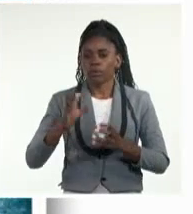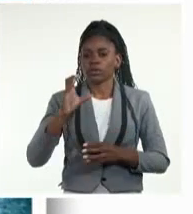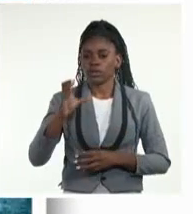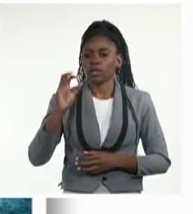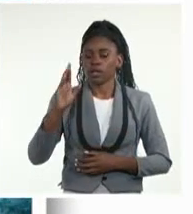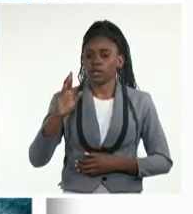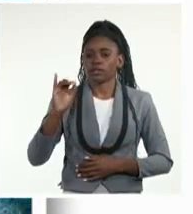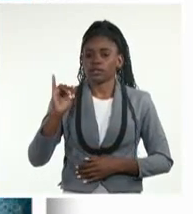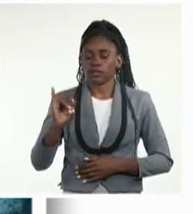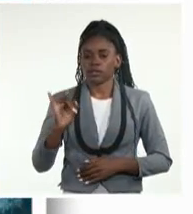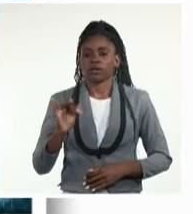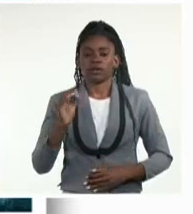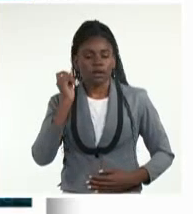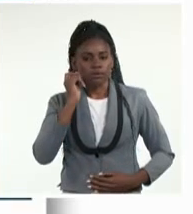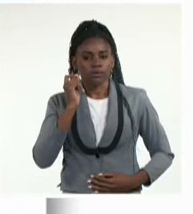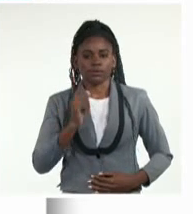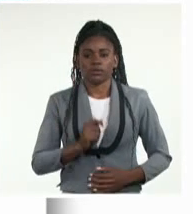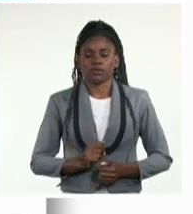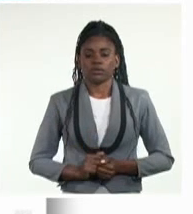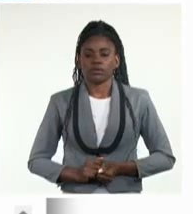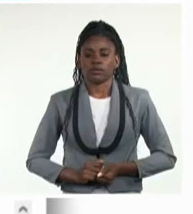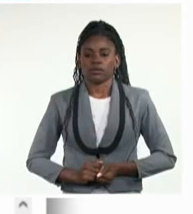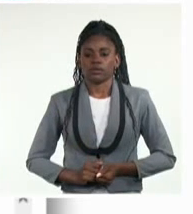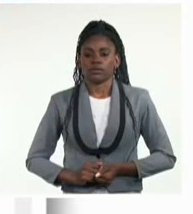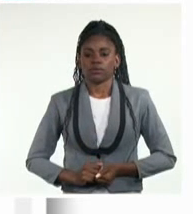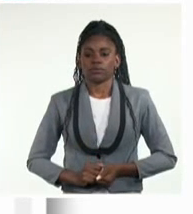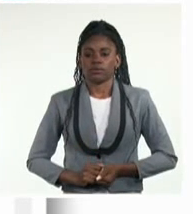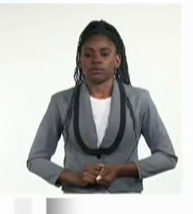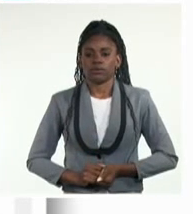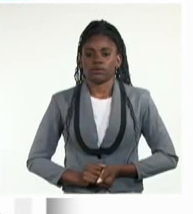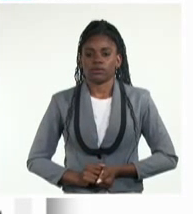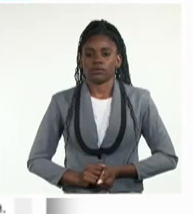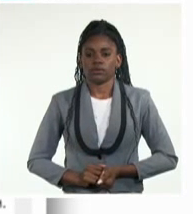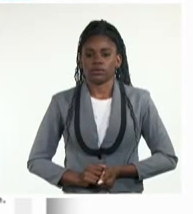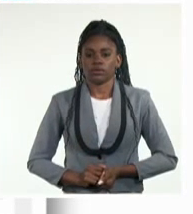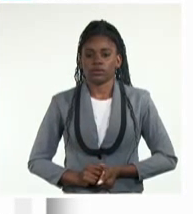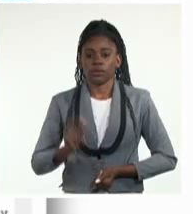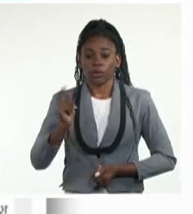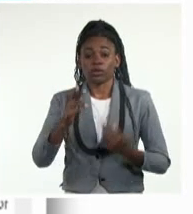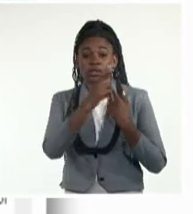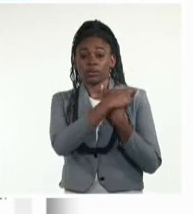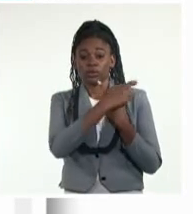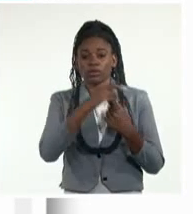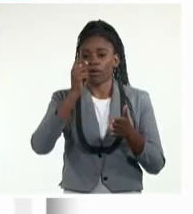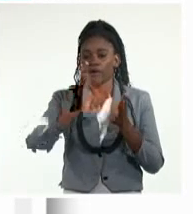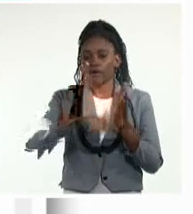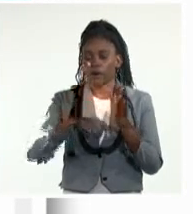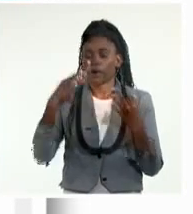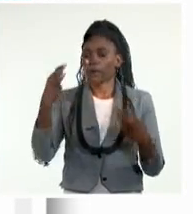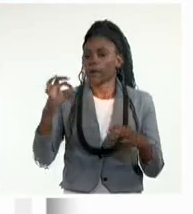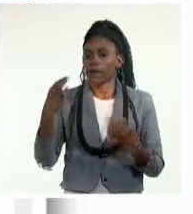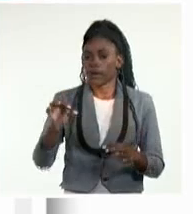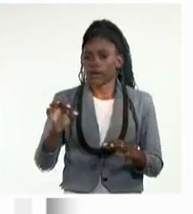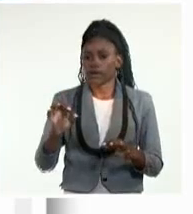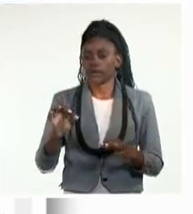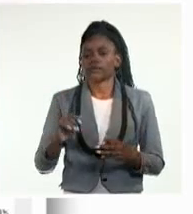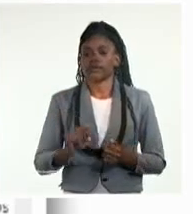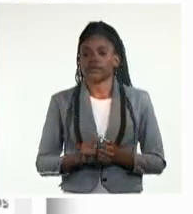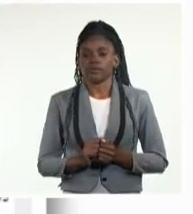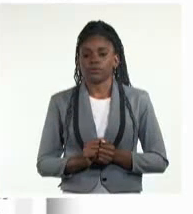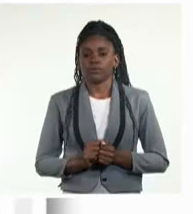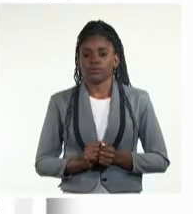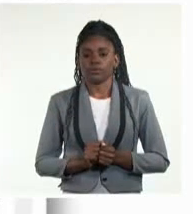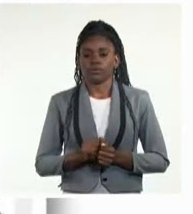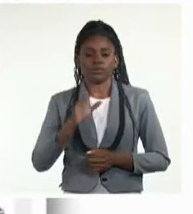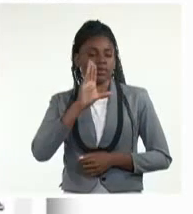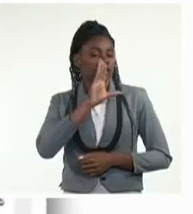funcionario cubano responsable de la confección y firma del documento, piedra angular de la reclamación del fondo buitre, admitió en su declaración